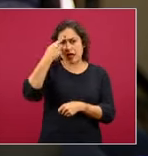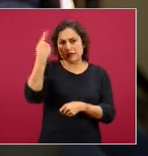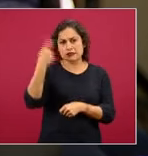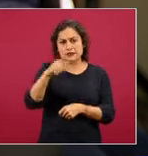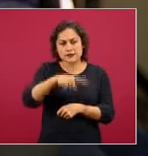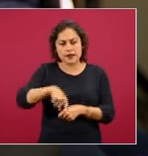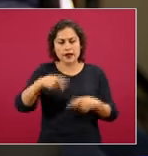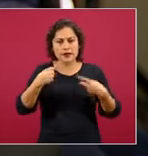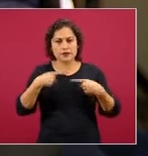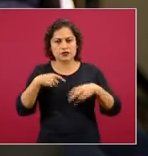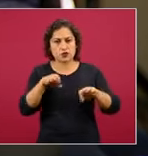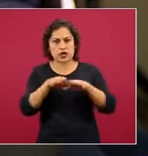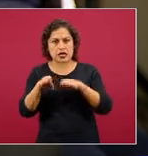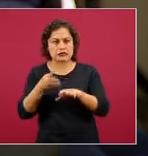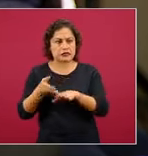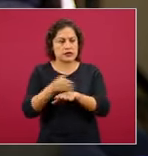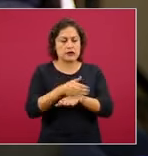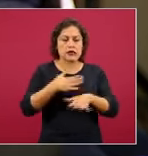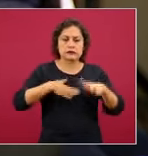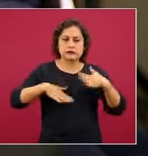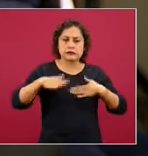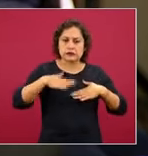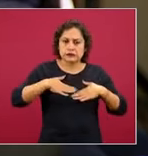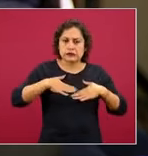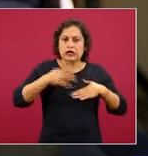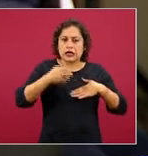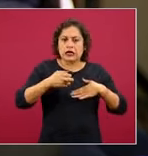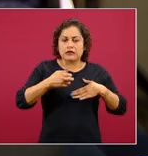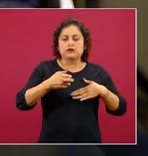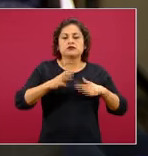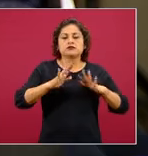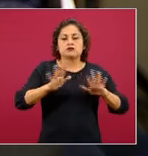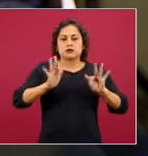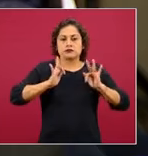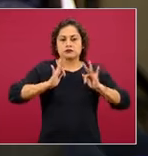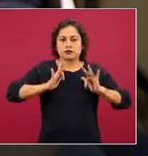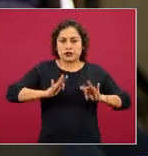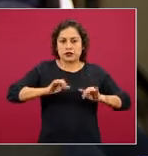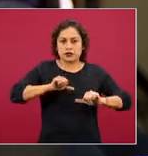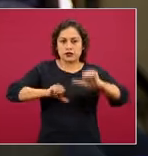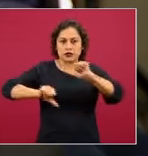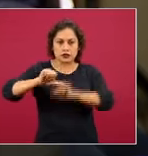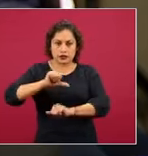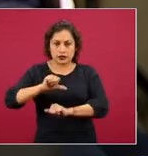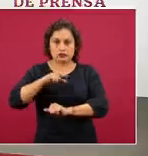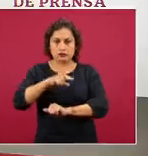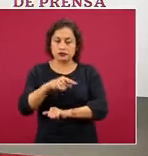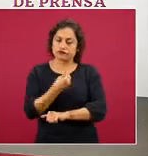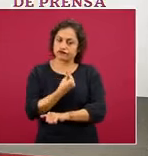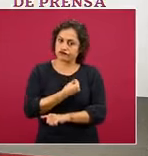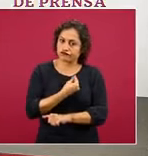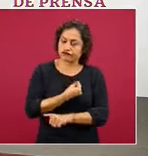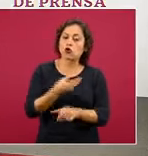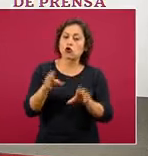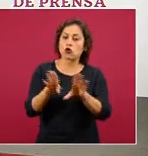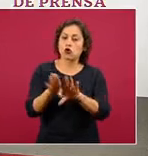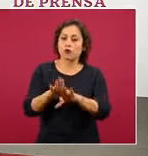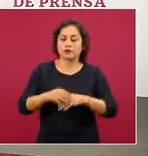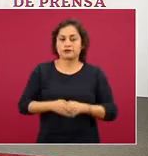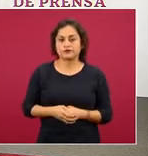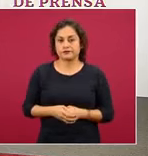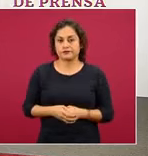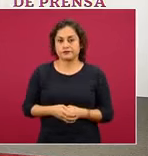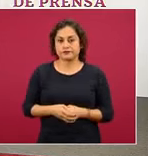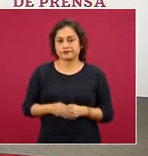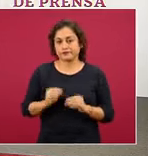los primeros que están en esta línea de combate y que no se echen para atrás? Claro. No, pues muchas gracias. Creo